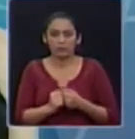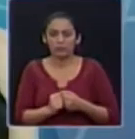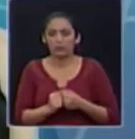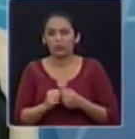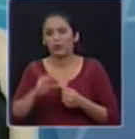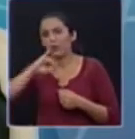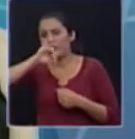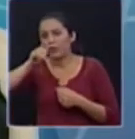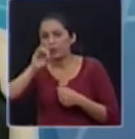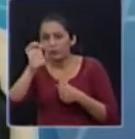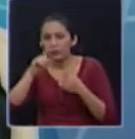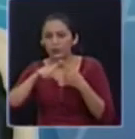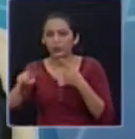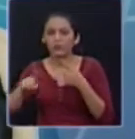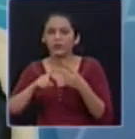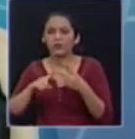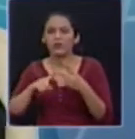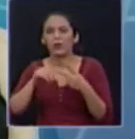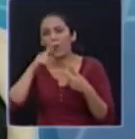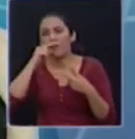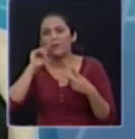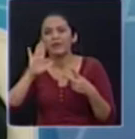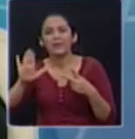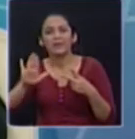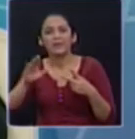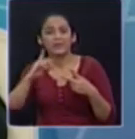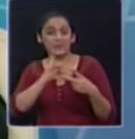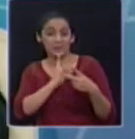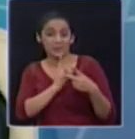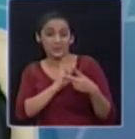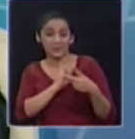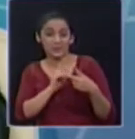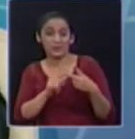chileno Patricio Meribel, que también vino a hacer